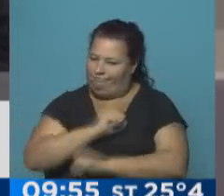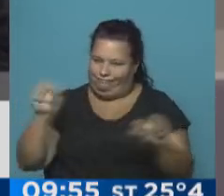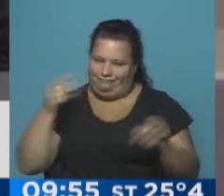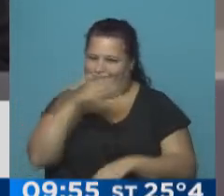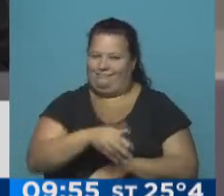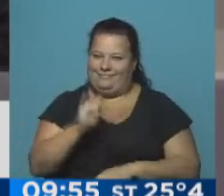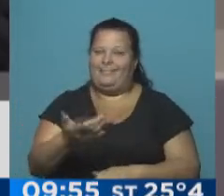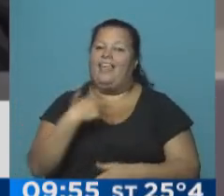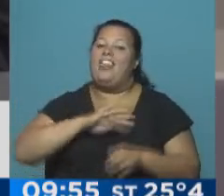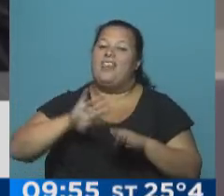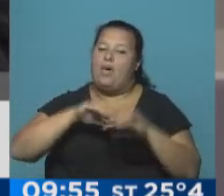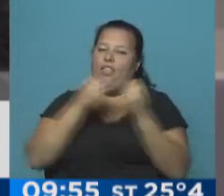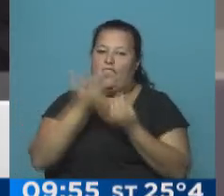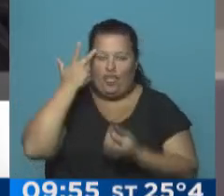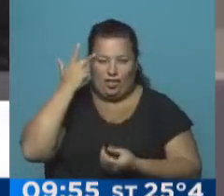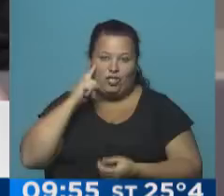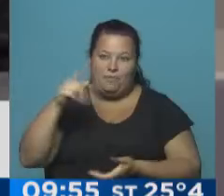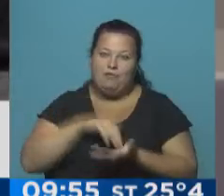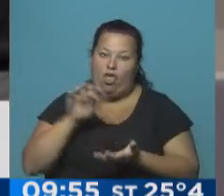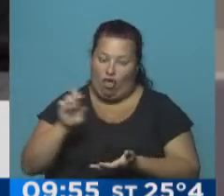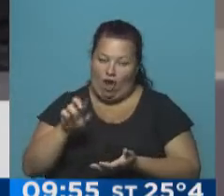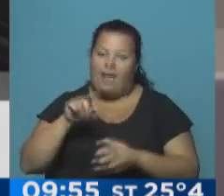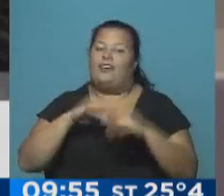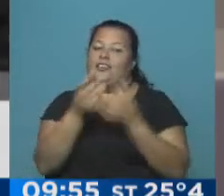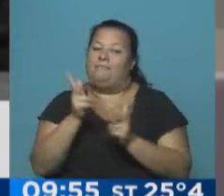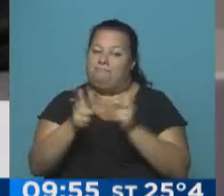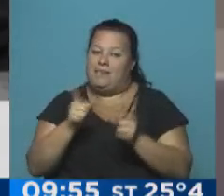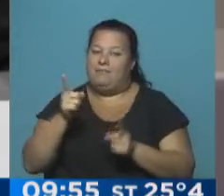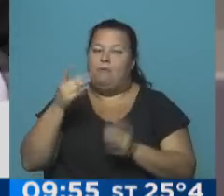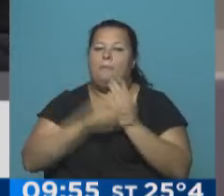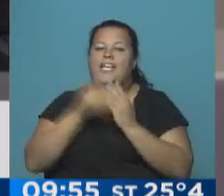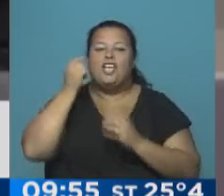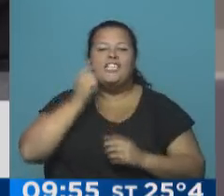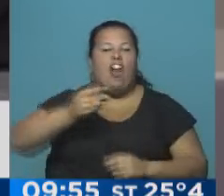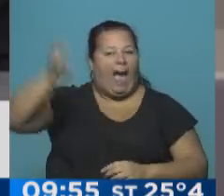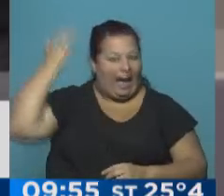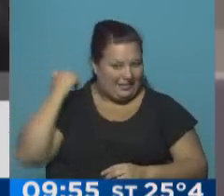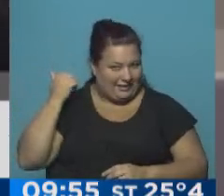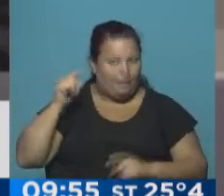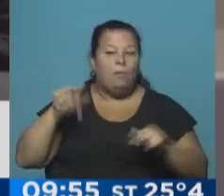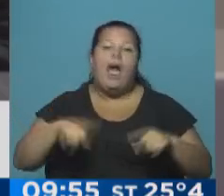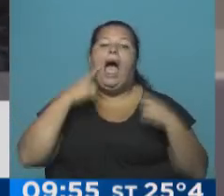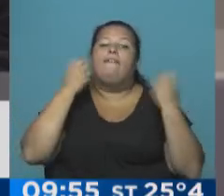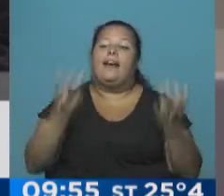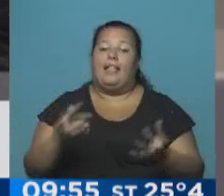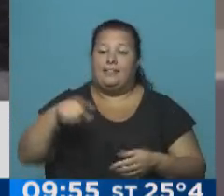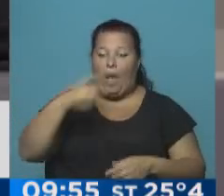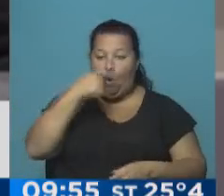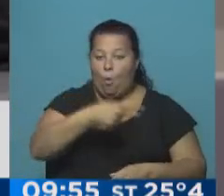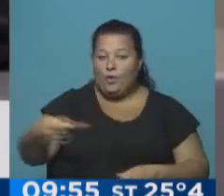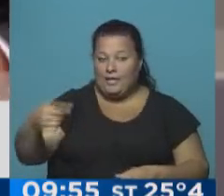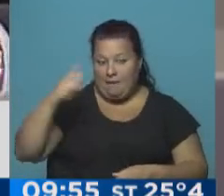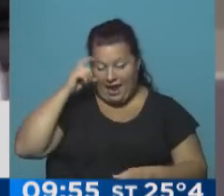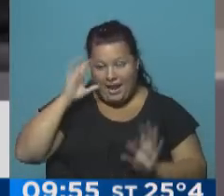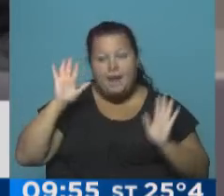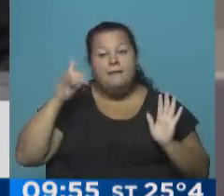loal con lo cual hace una deuda de 18000 millones de dólares que es de lo que hablaba kisil en su momento vamos a ver qué pasa también para esa última semana de enero